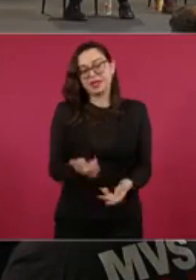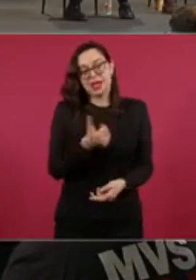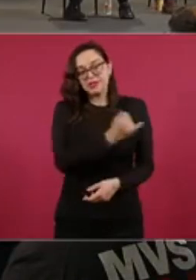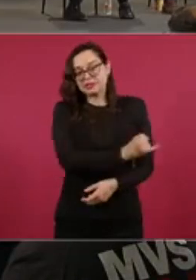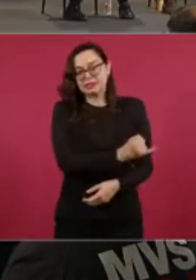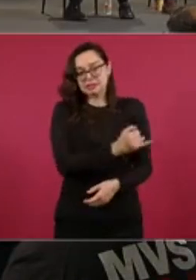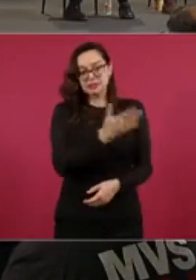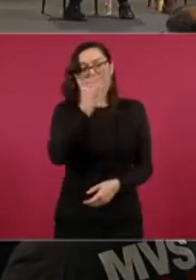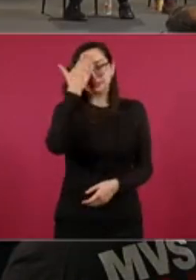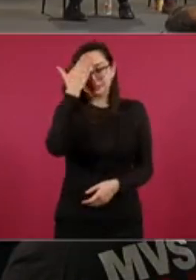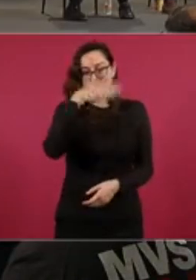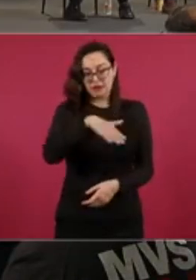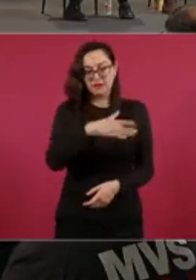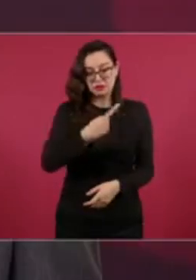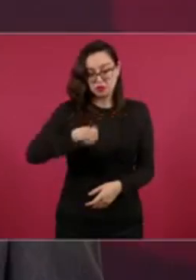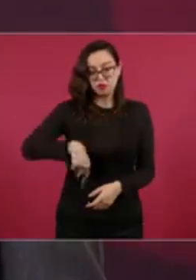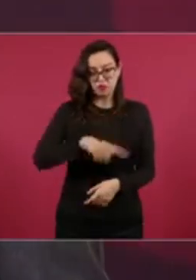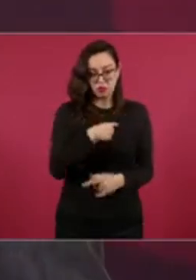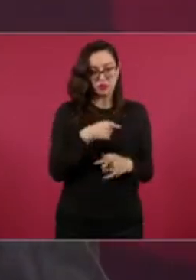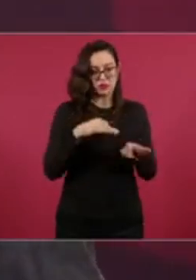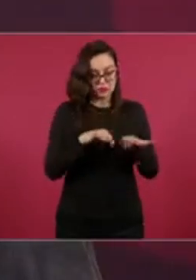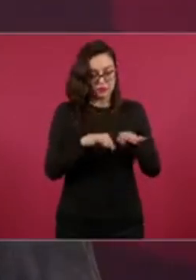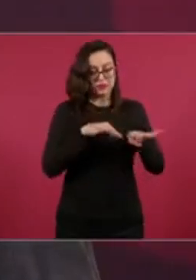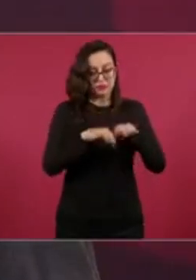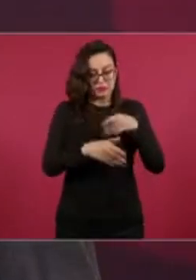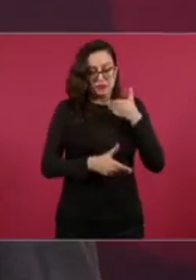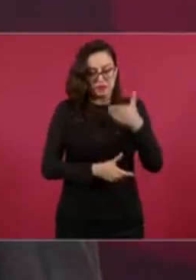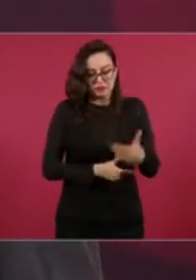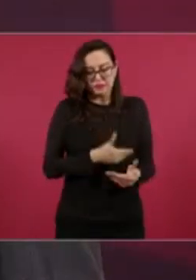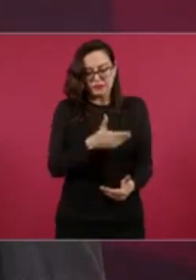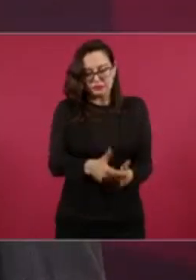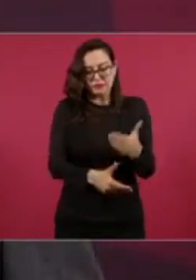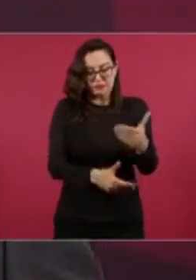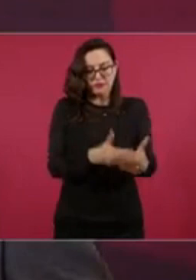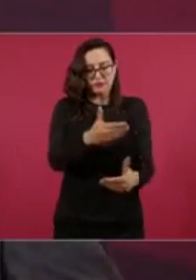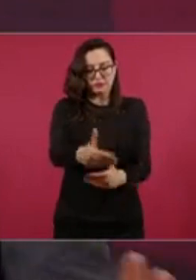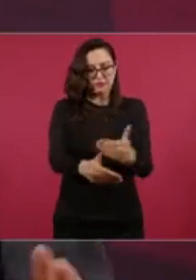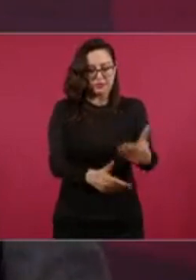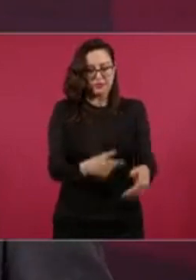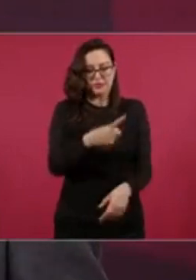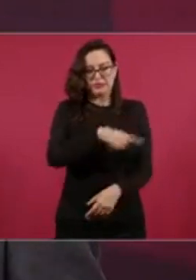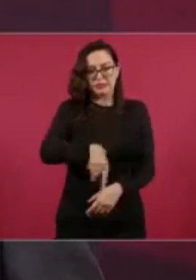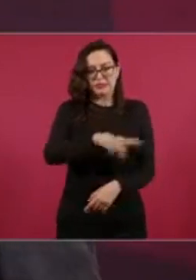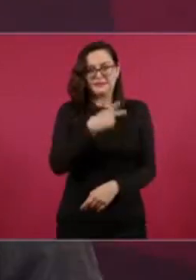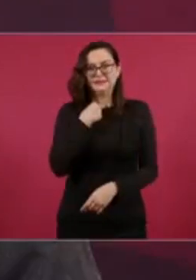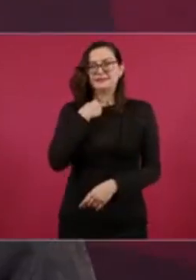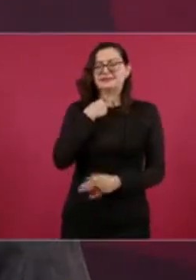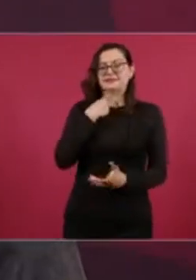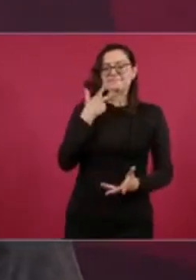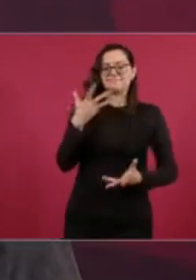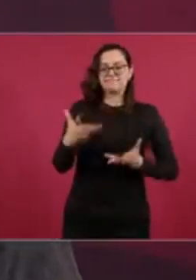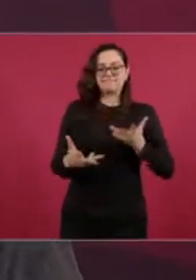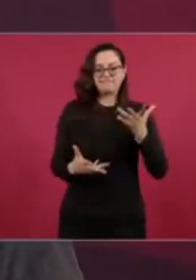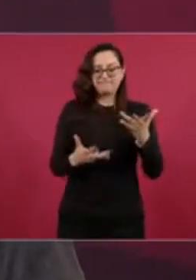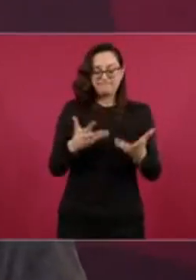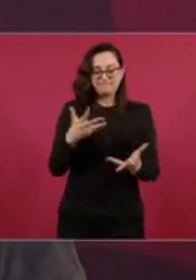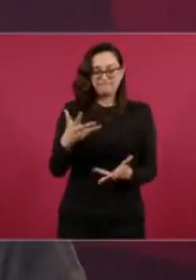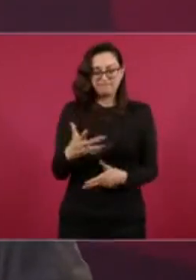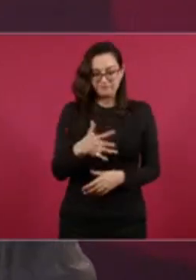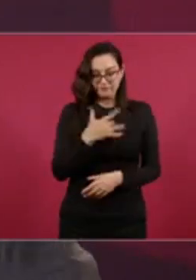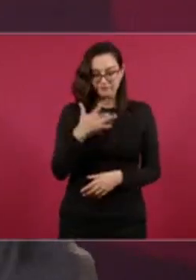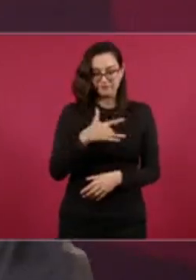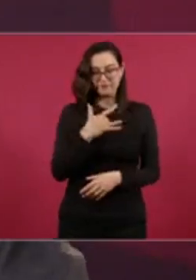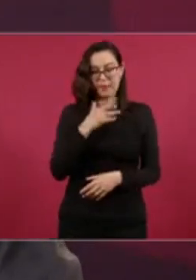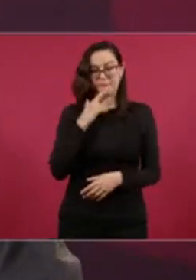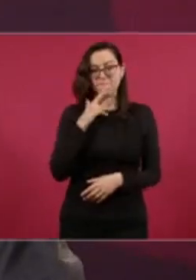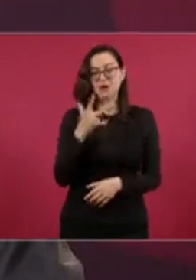el presidente de México Andrés Manuel López Obrador informó que el agente de la Policía Estatal de Guerrero que es presunto responsable del